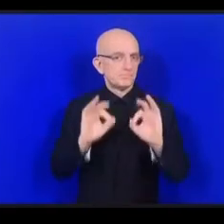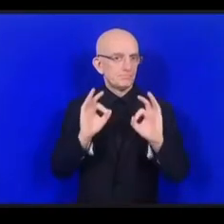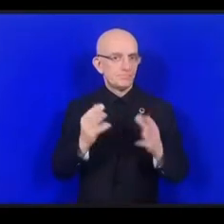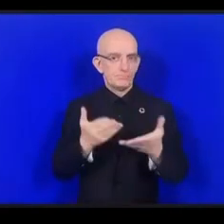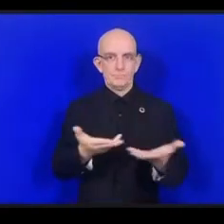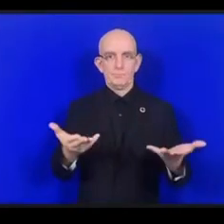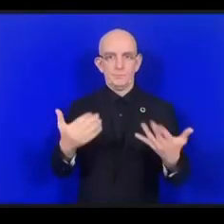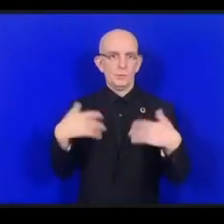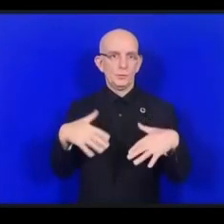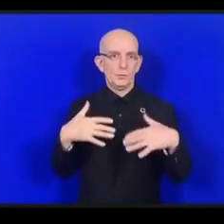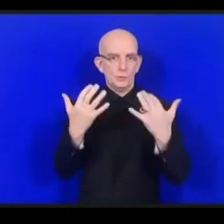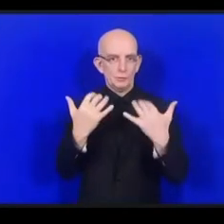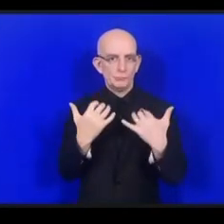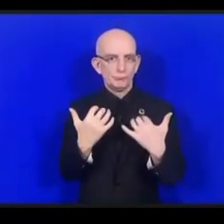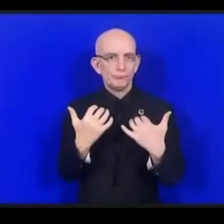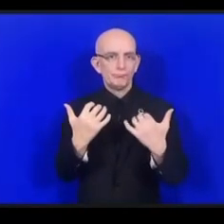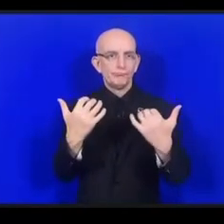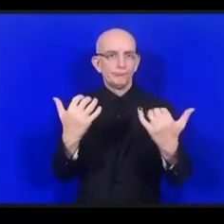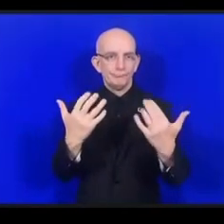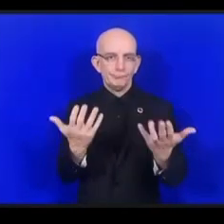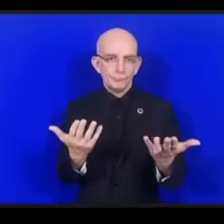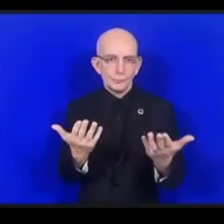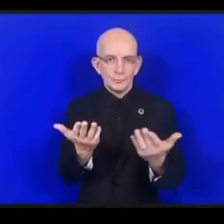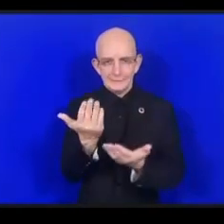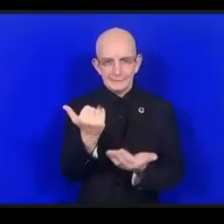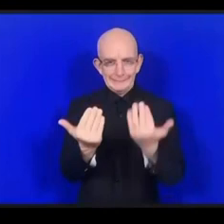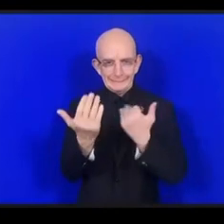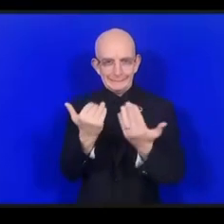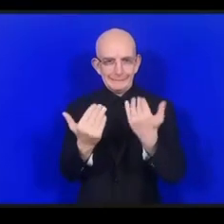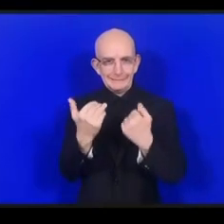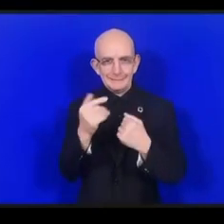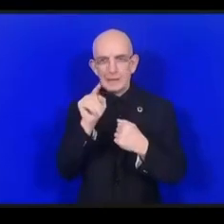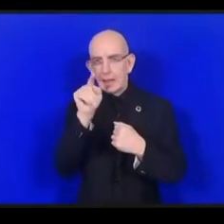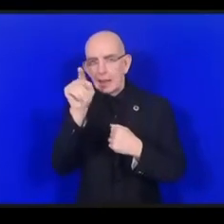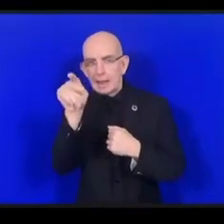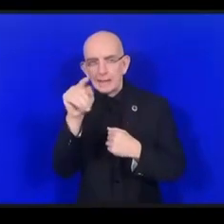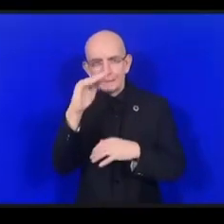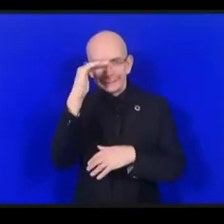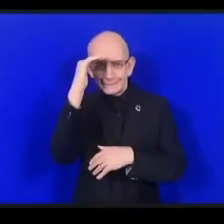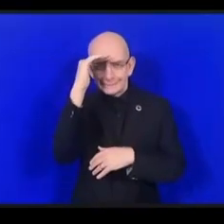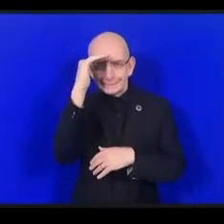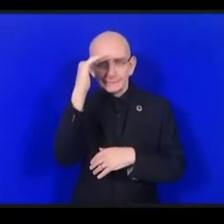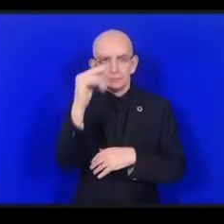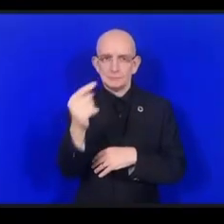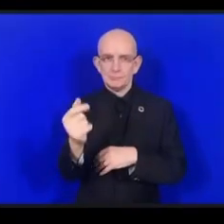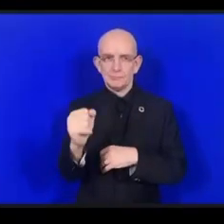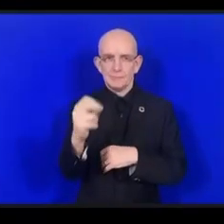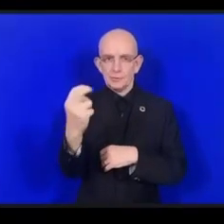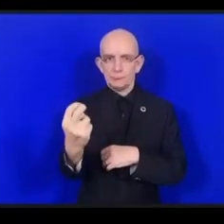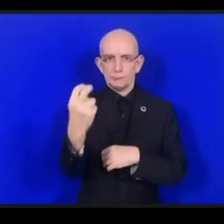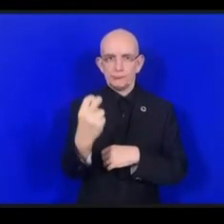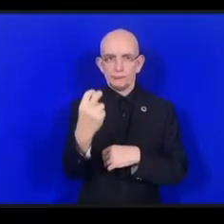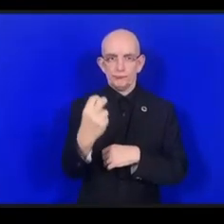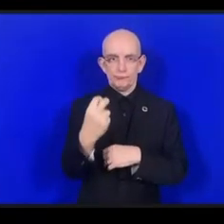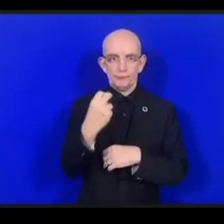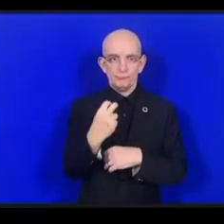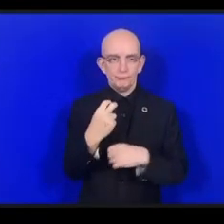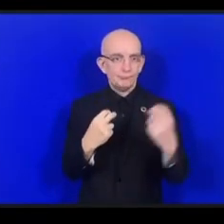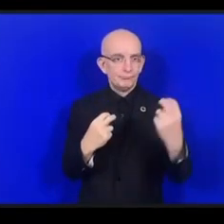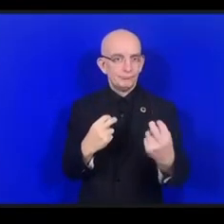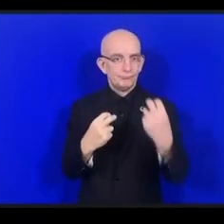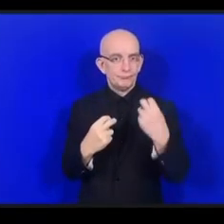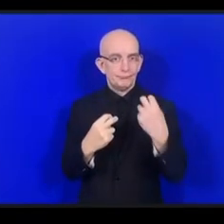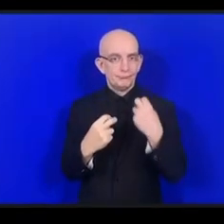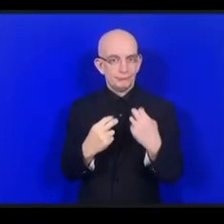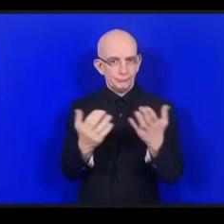porque parecerá pues mucho más agradable no teniéndo lejos